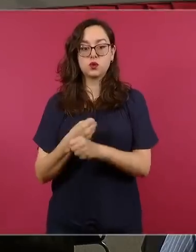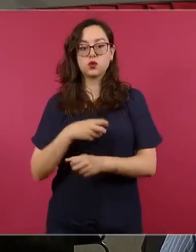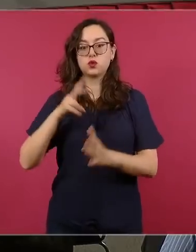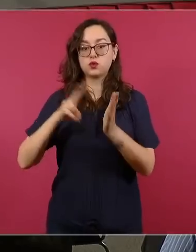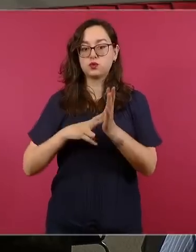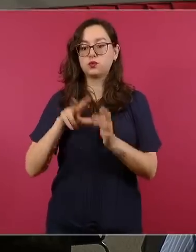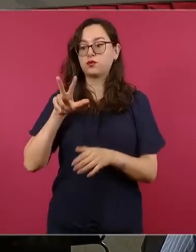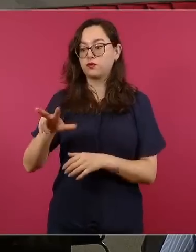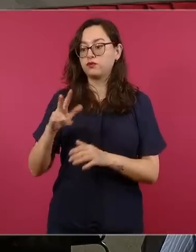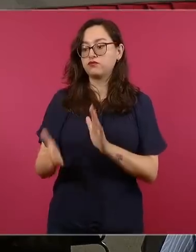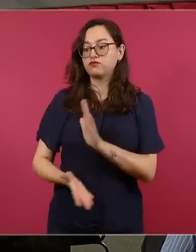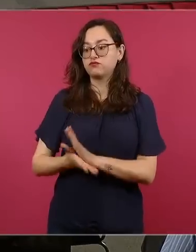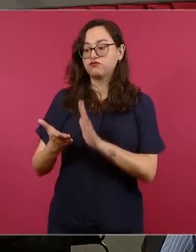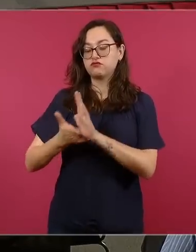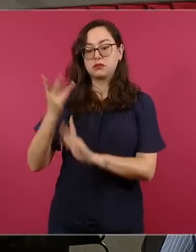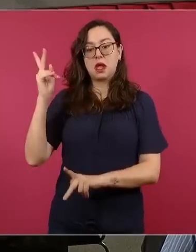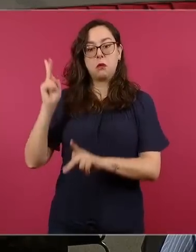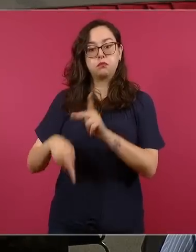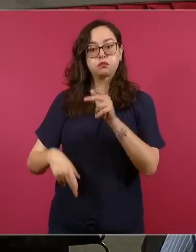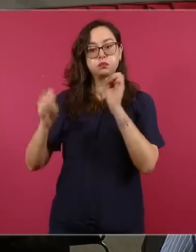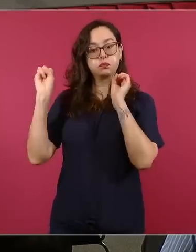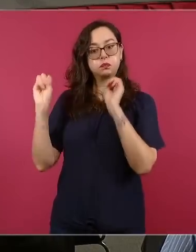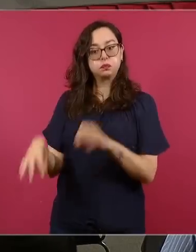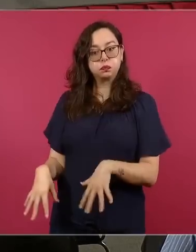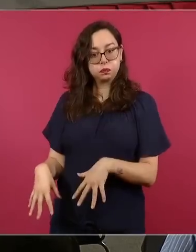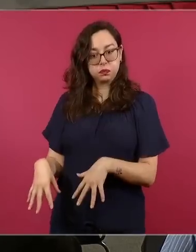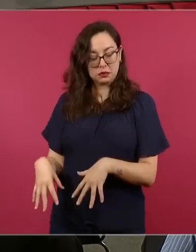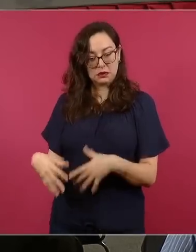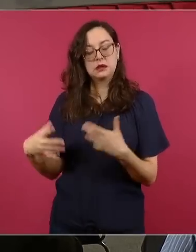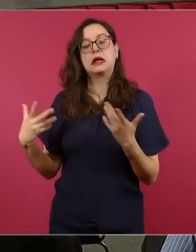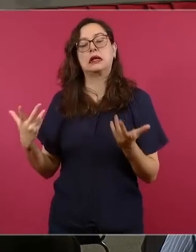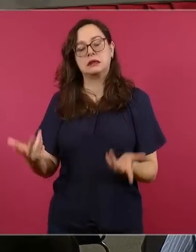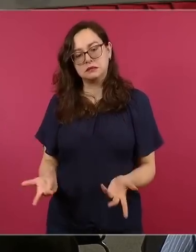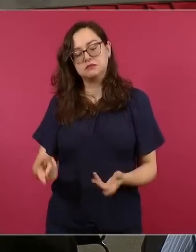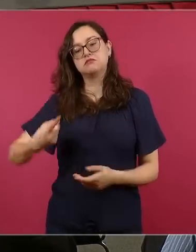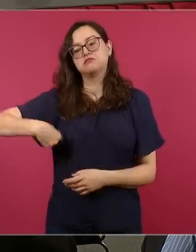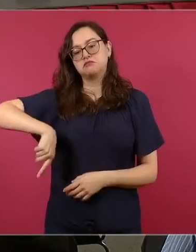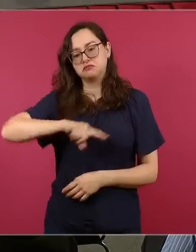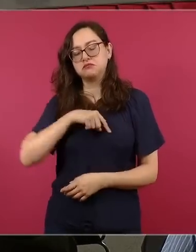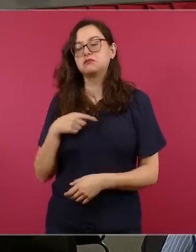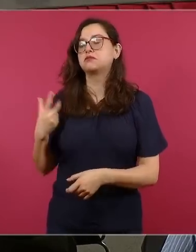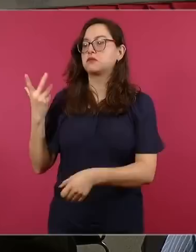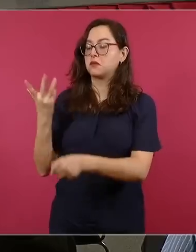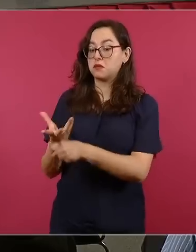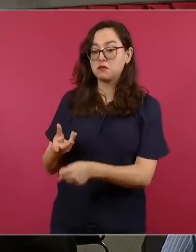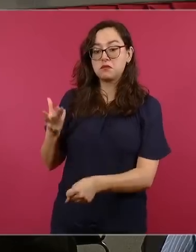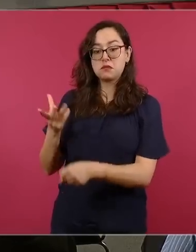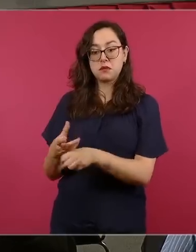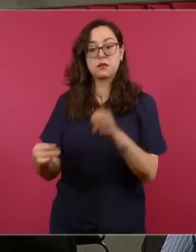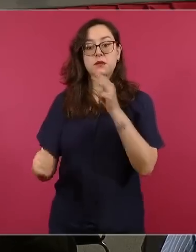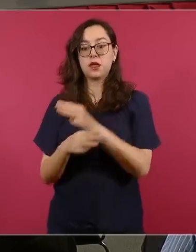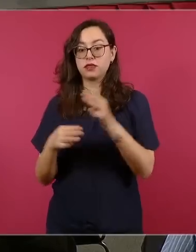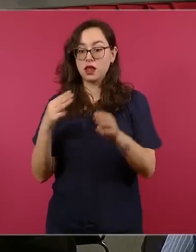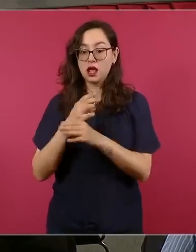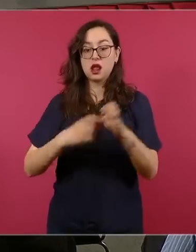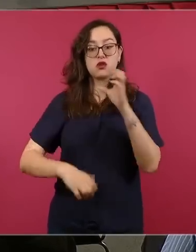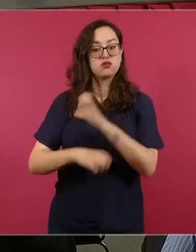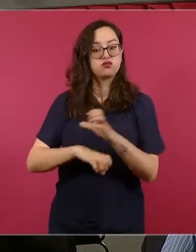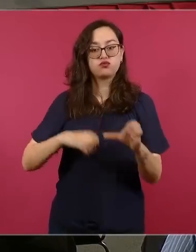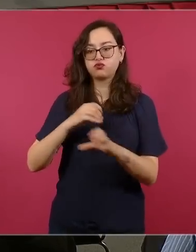avance pero no estaba concluida, finalmente se completó el equipamiento que hacía falta y